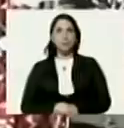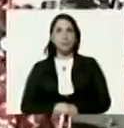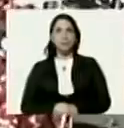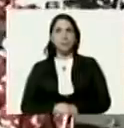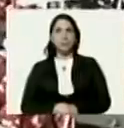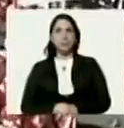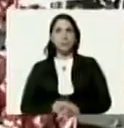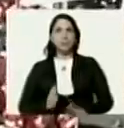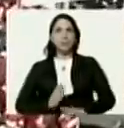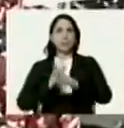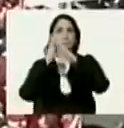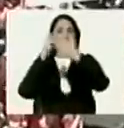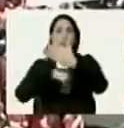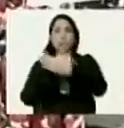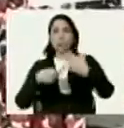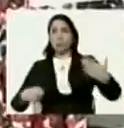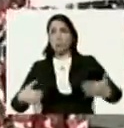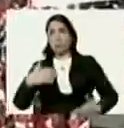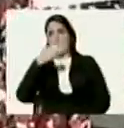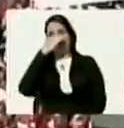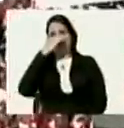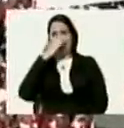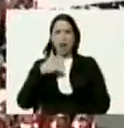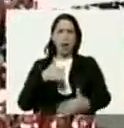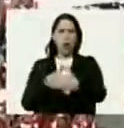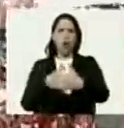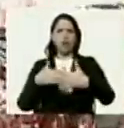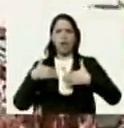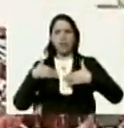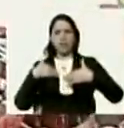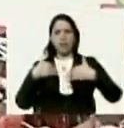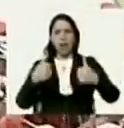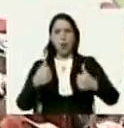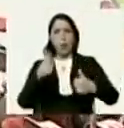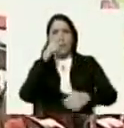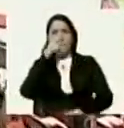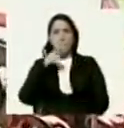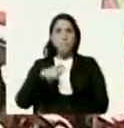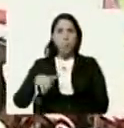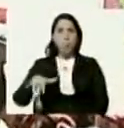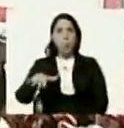sanciones criminales contra la salud del pueblo,